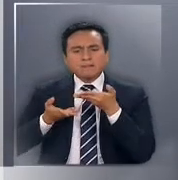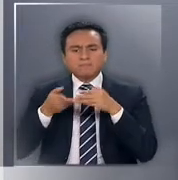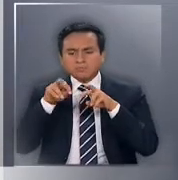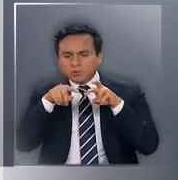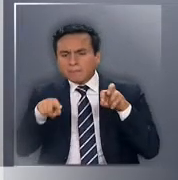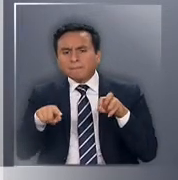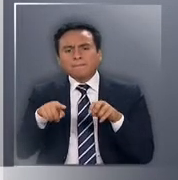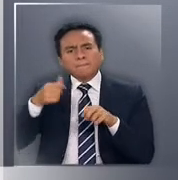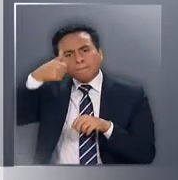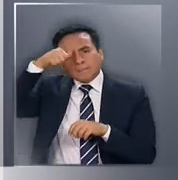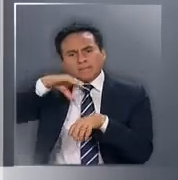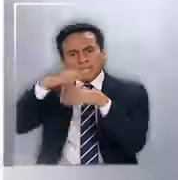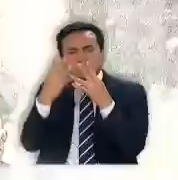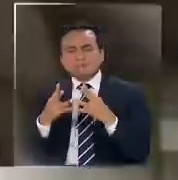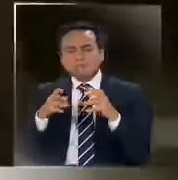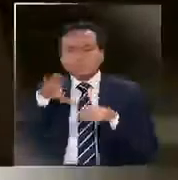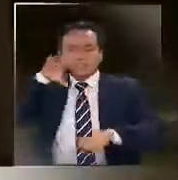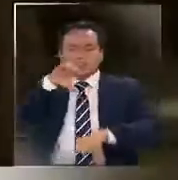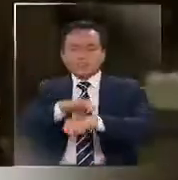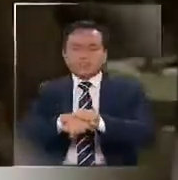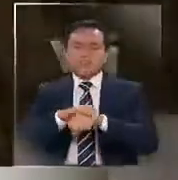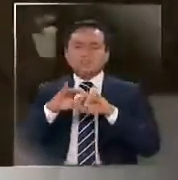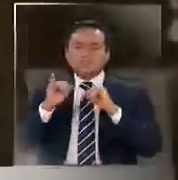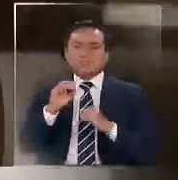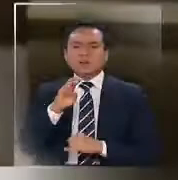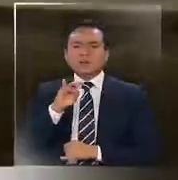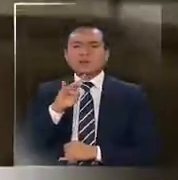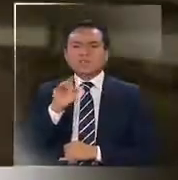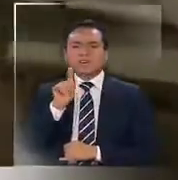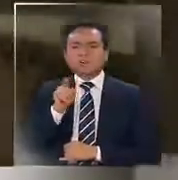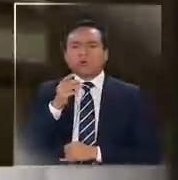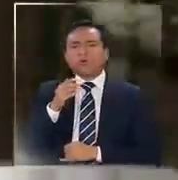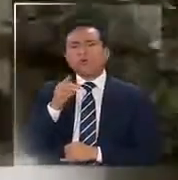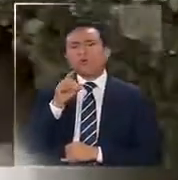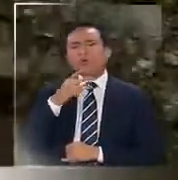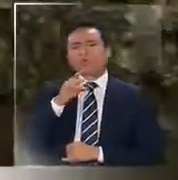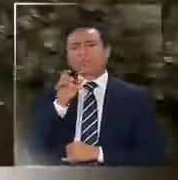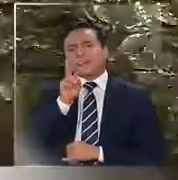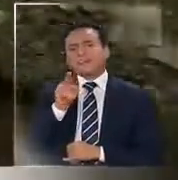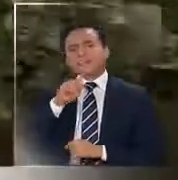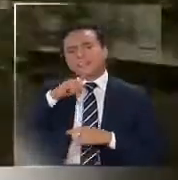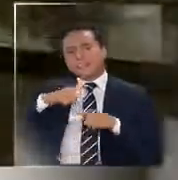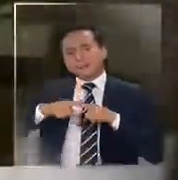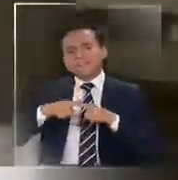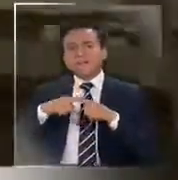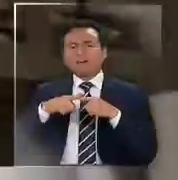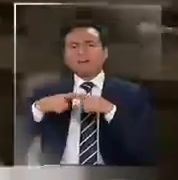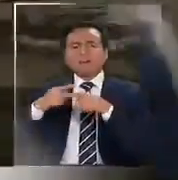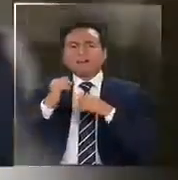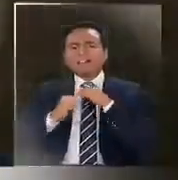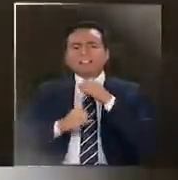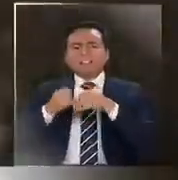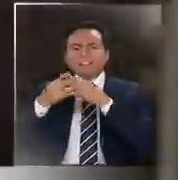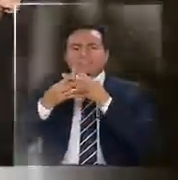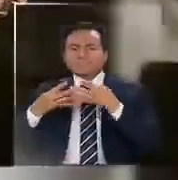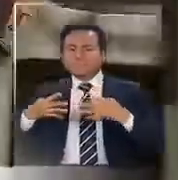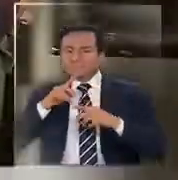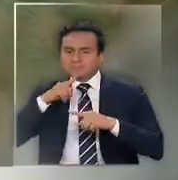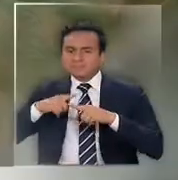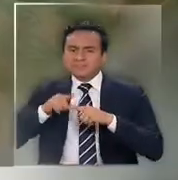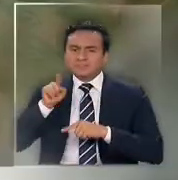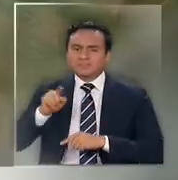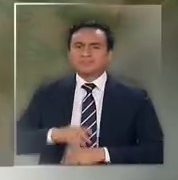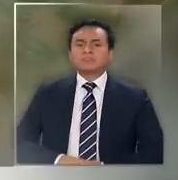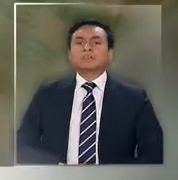penal y lograr detenciones como la de Cristian Cuevas o el Saddam Hussein, como se hacía llamar en las redes sociales.